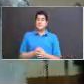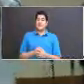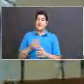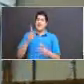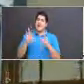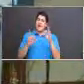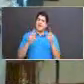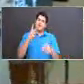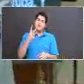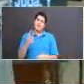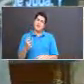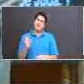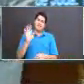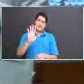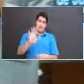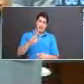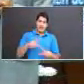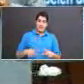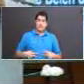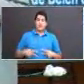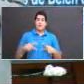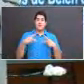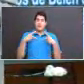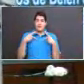¿Alguna vez en su vida